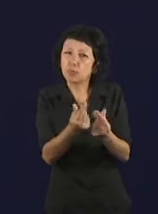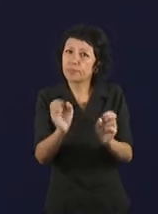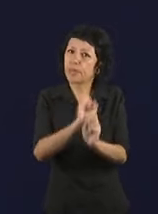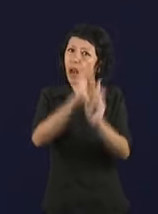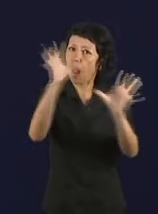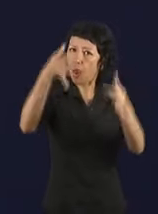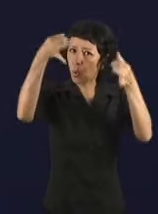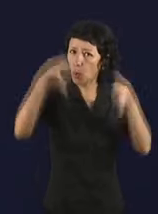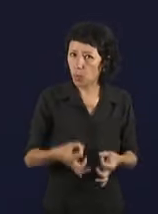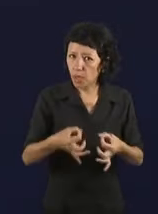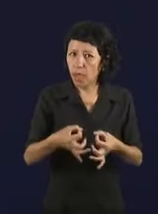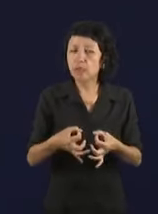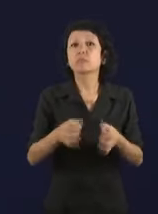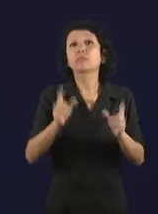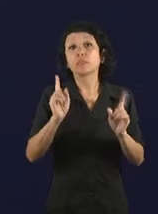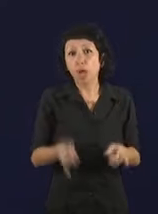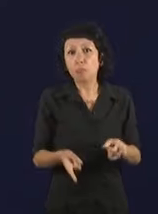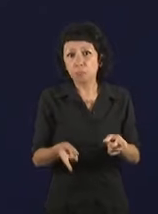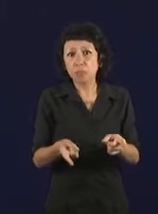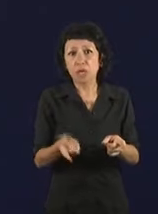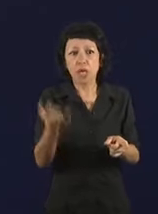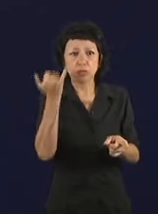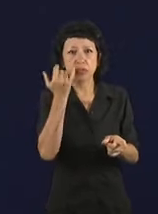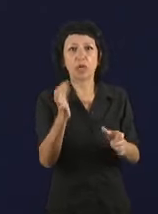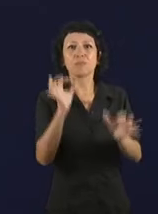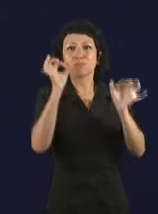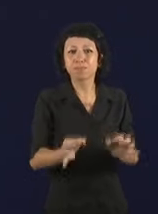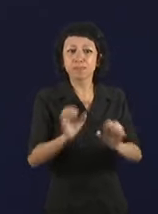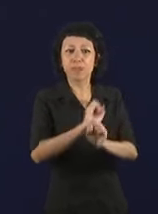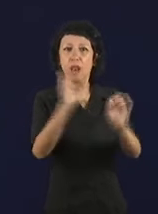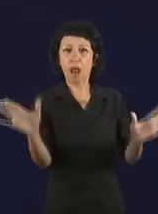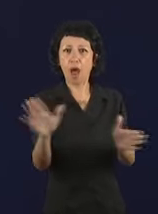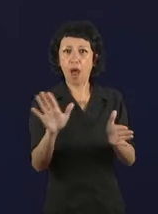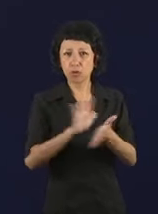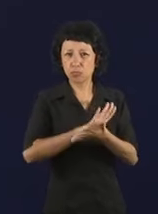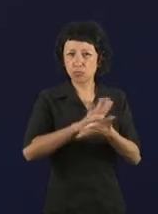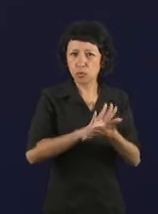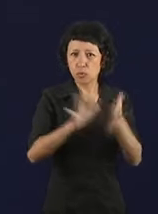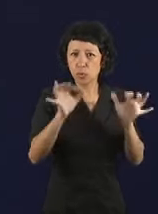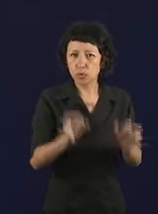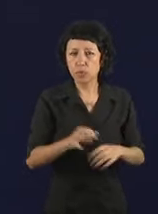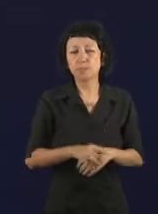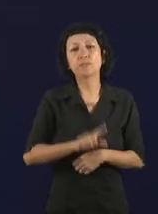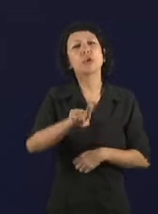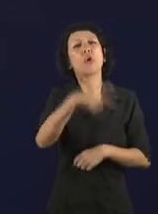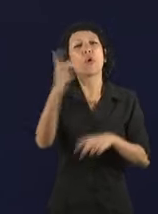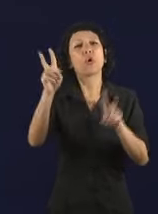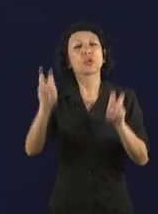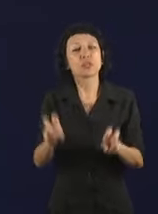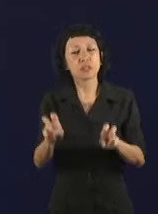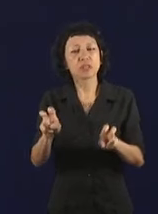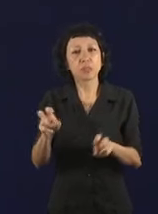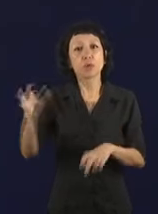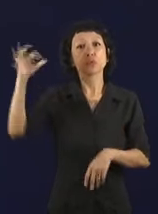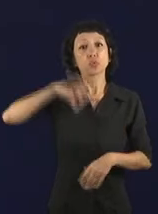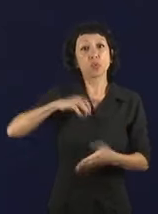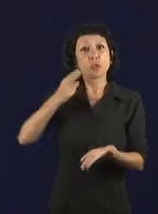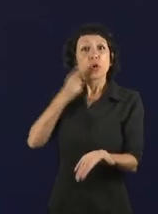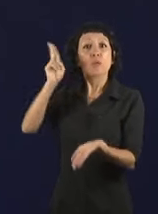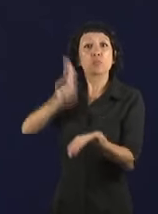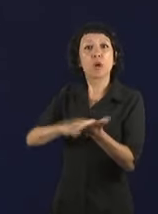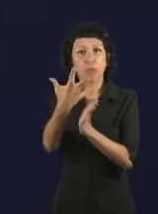de regularizar en virtud de el impuesto las ganancias Más allá de que ayer